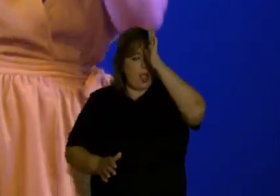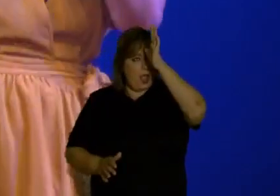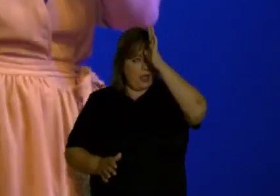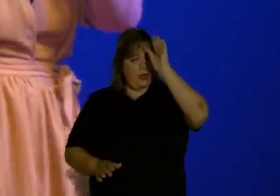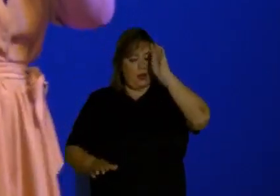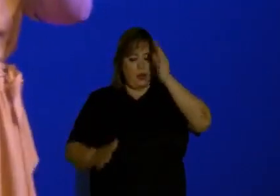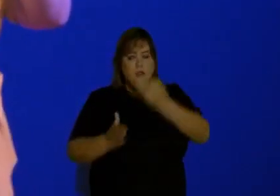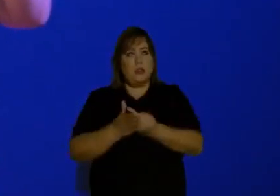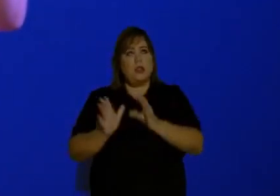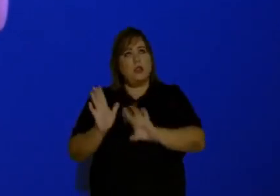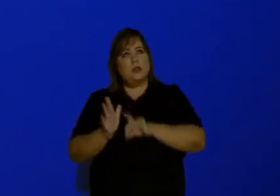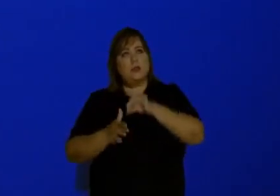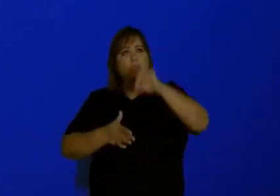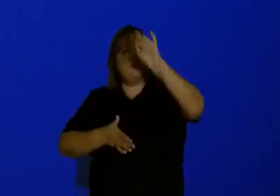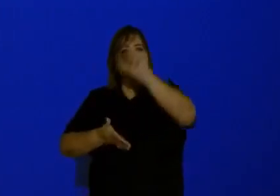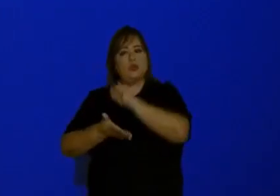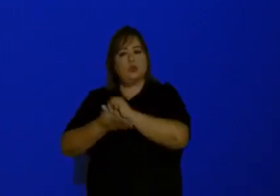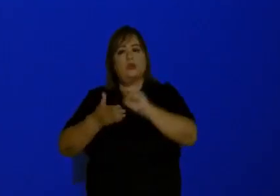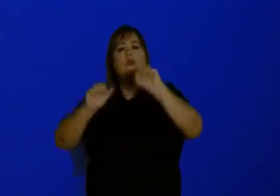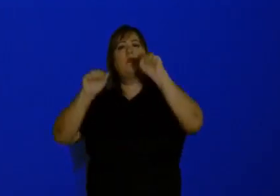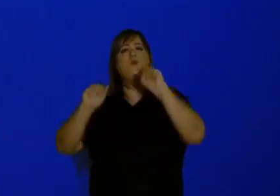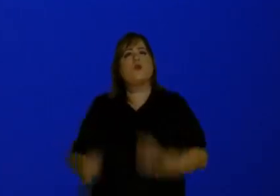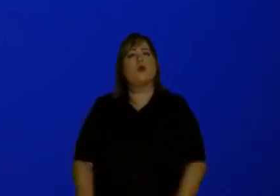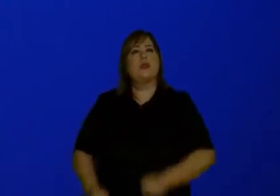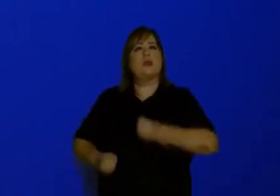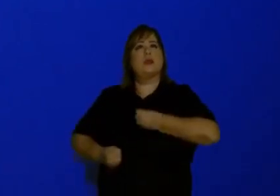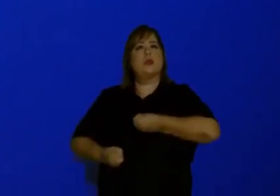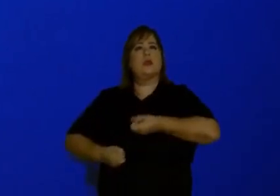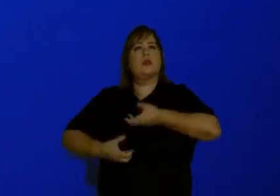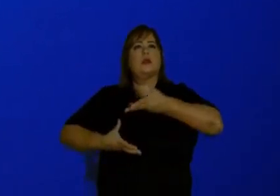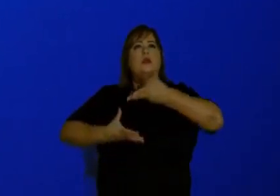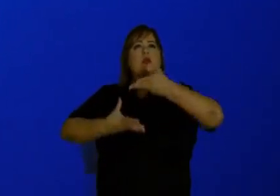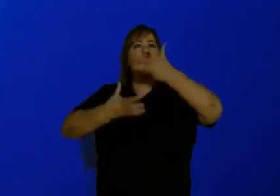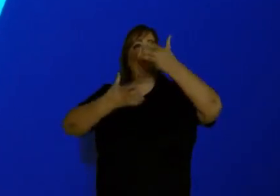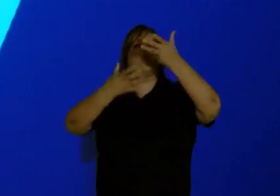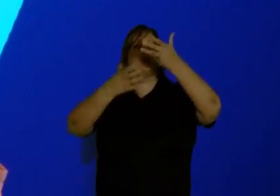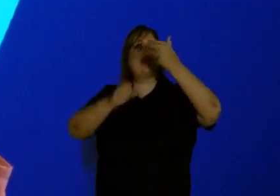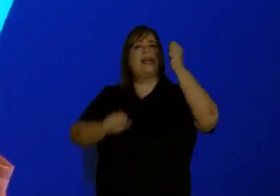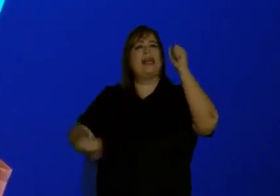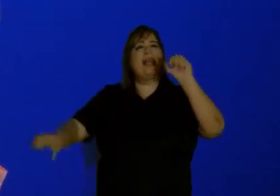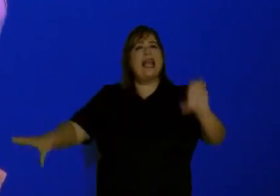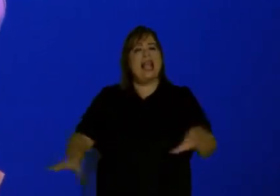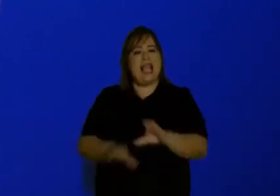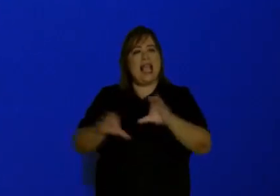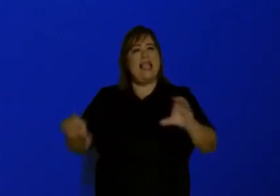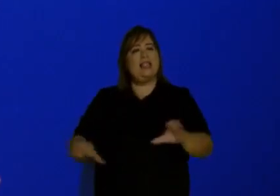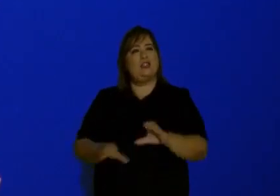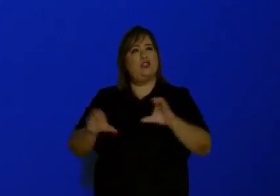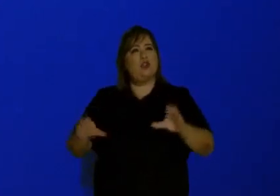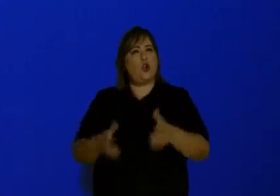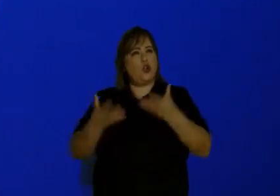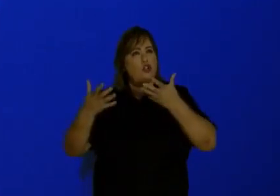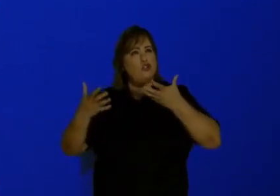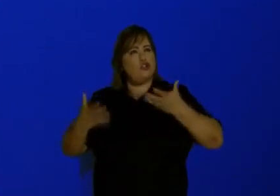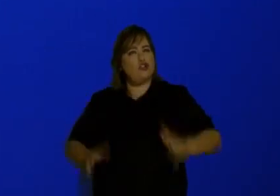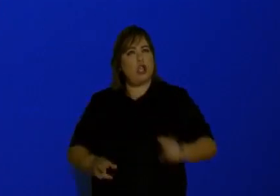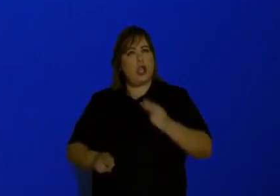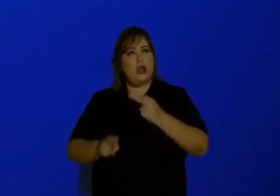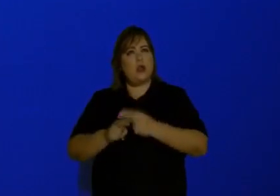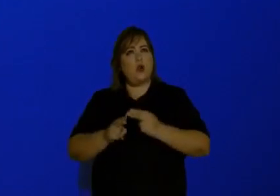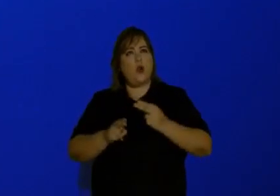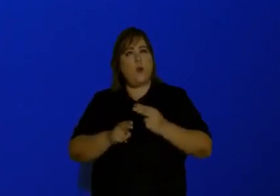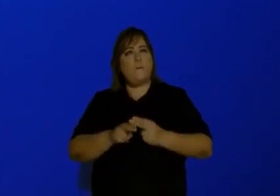Espíritu Santo? Y ¿cuántos pueden gritar conmigo? Está hecho en su nombre. Vamos, alguien que lo grite